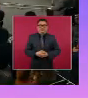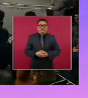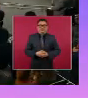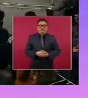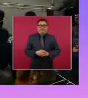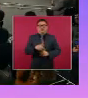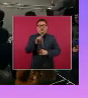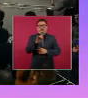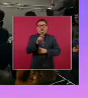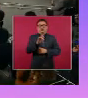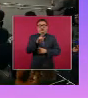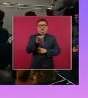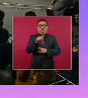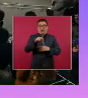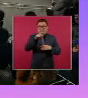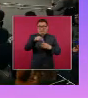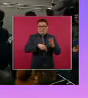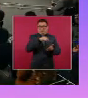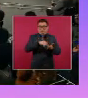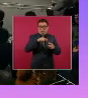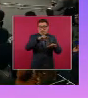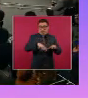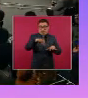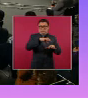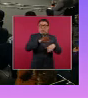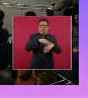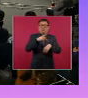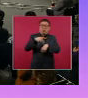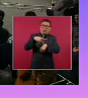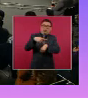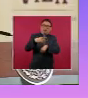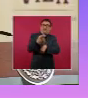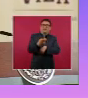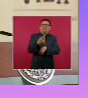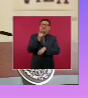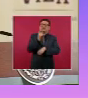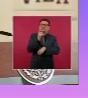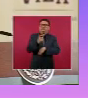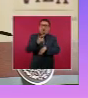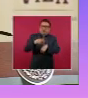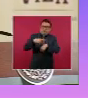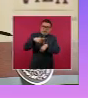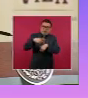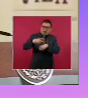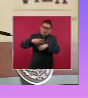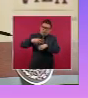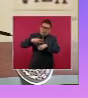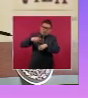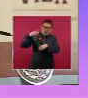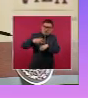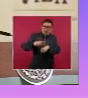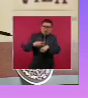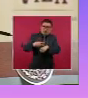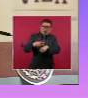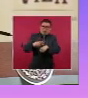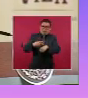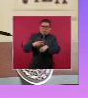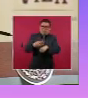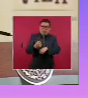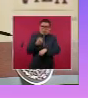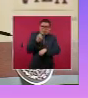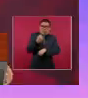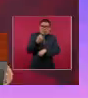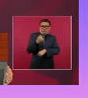los Tuxtla, porque es una piedra dura, como el